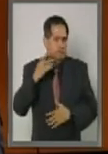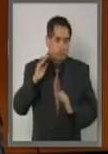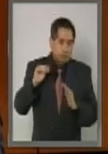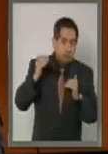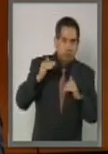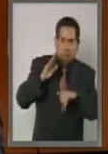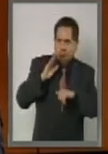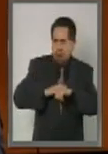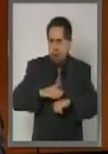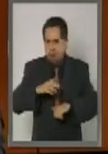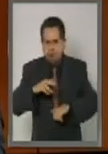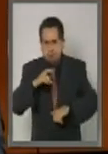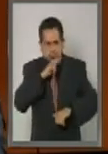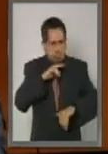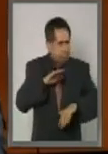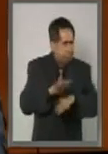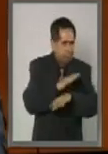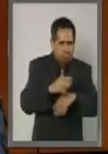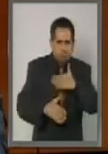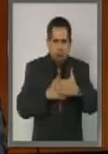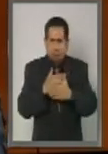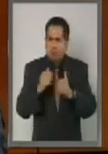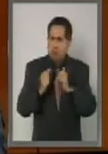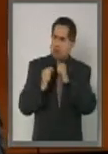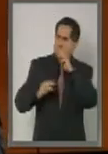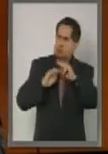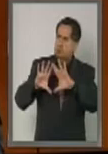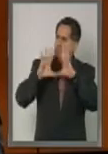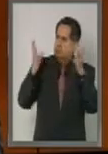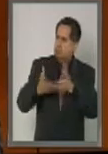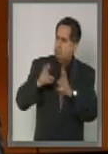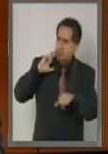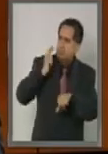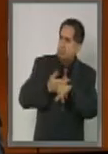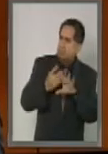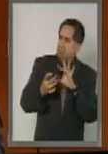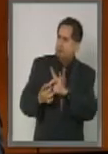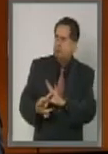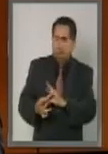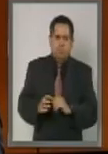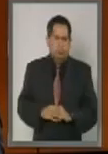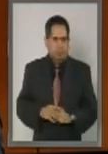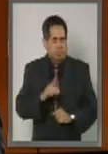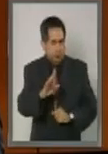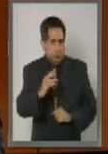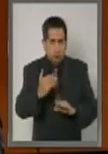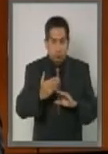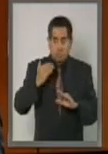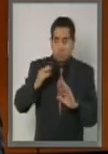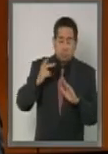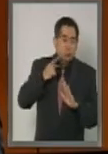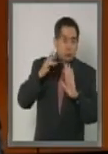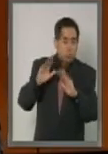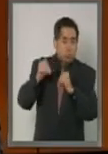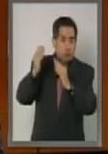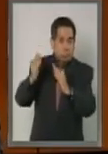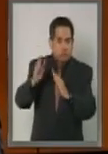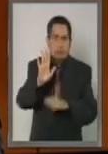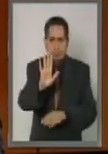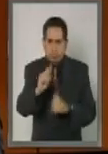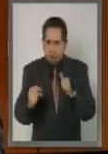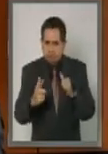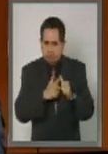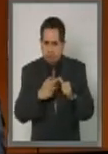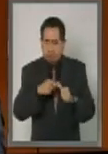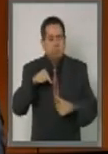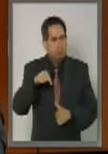con responsabilidad global. Antes de referirme a la política exterior, quiero referirme a